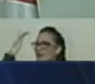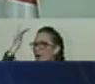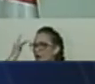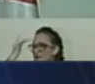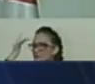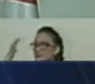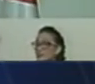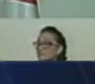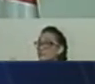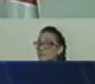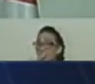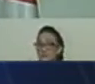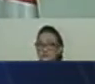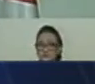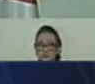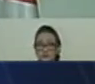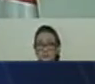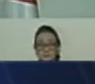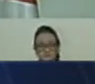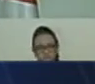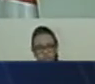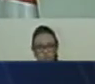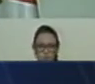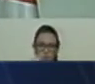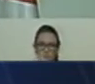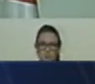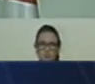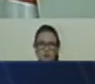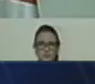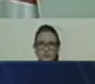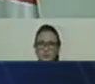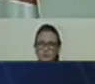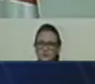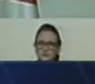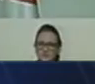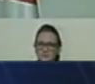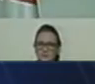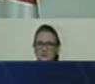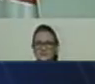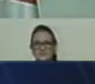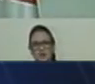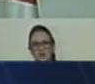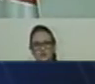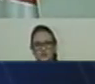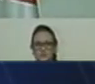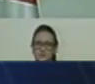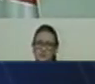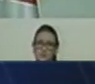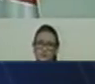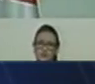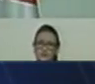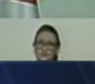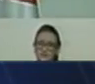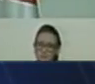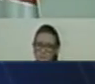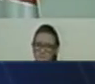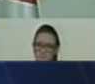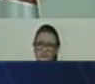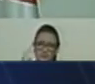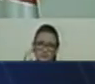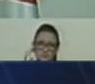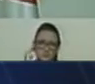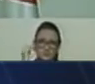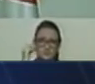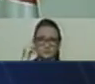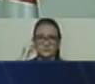traer las medicinas para todo nuestro pueblo y a través del 800 Salud garantizar un sistema que tiene que ser un sistema perfecto.